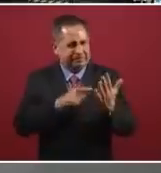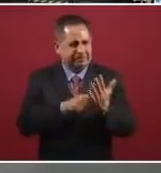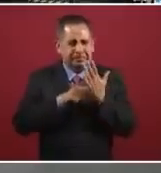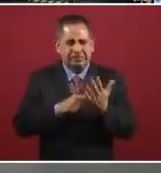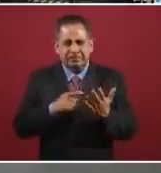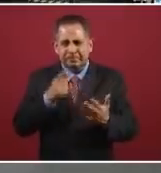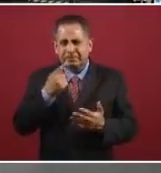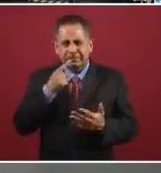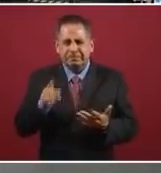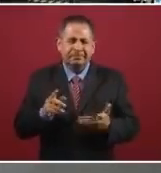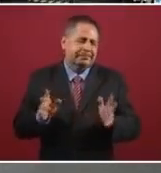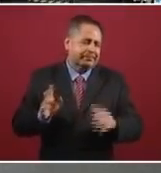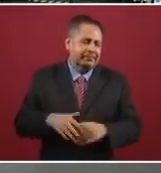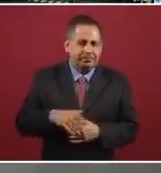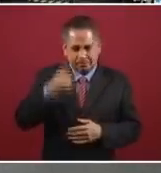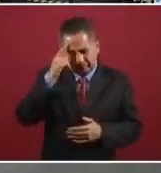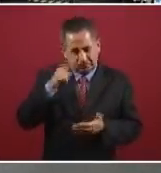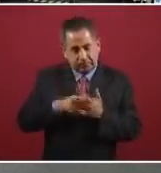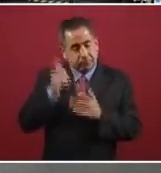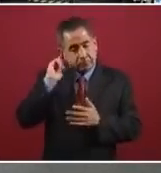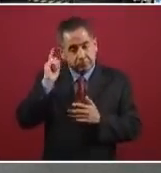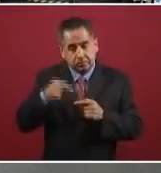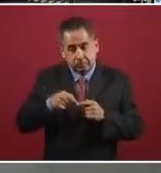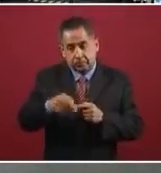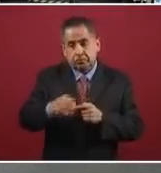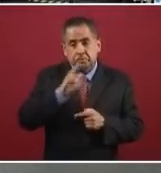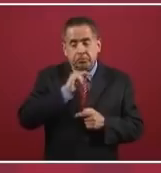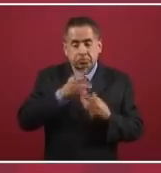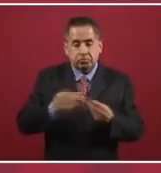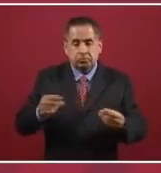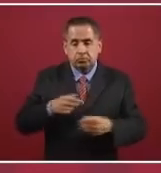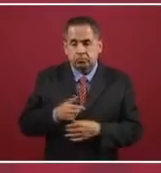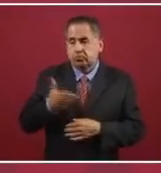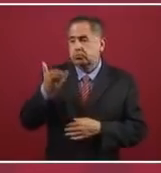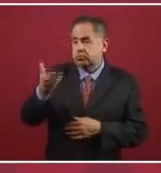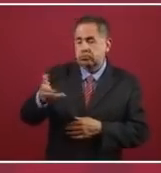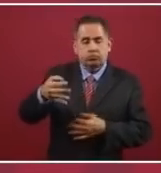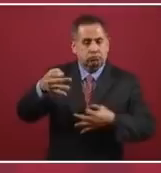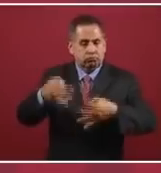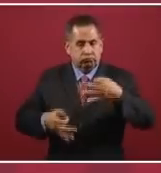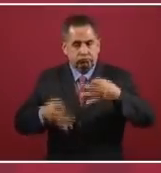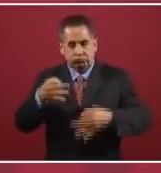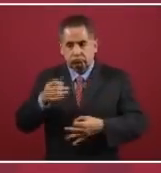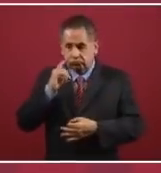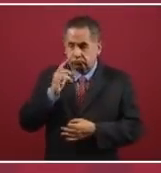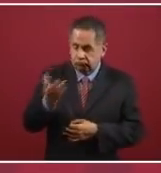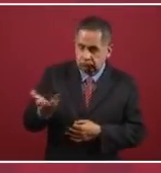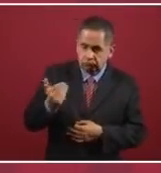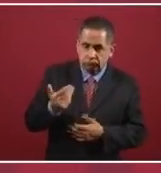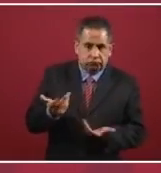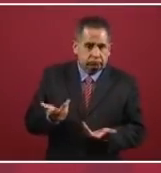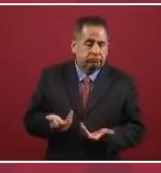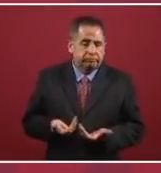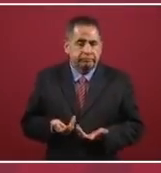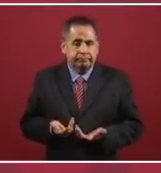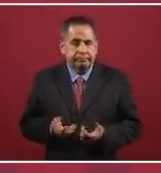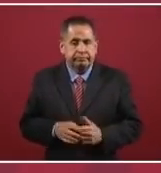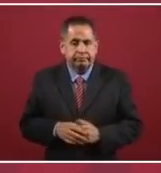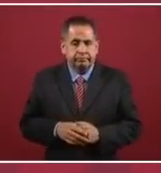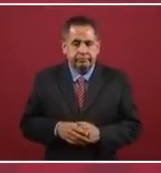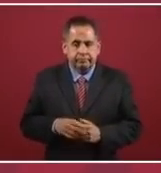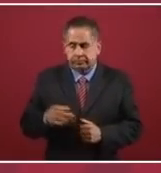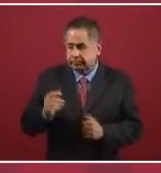Yo espero que esto se resuelva pronto. Estamos pidiendo al Poder Judicial, pues, que